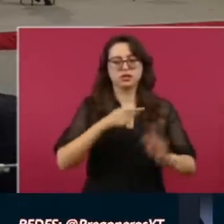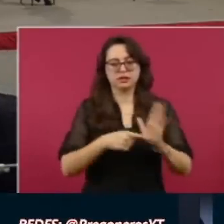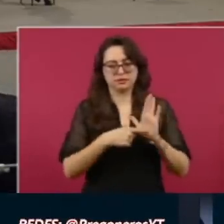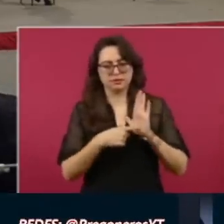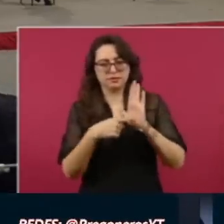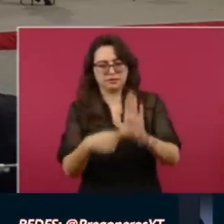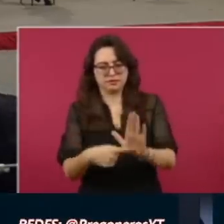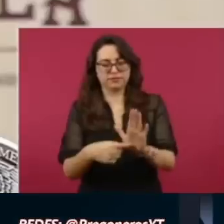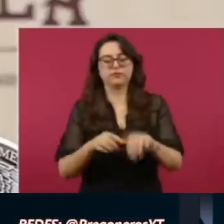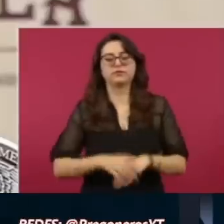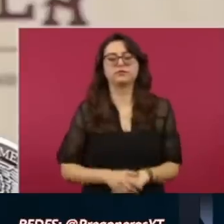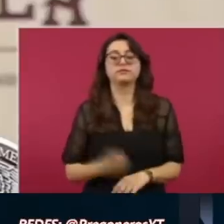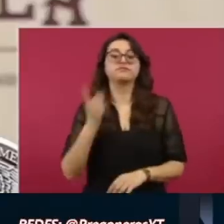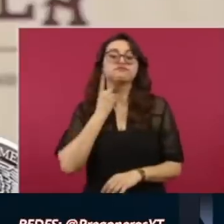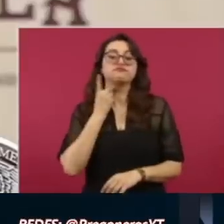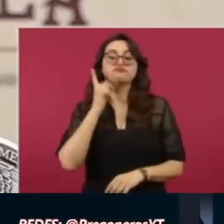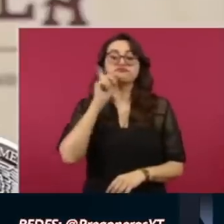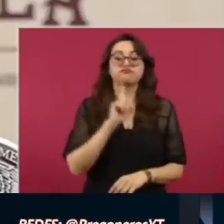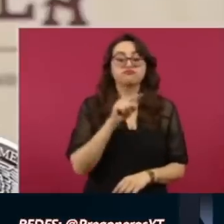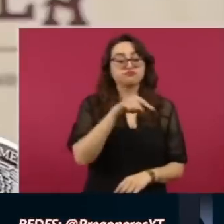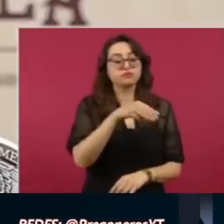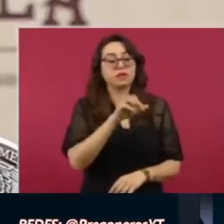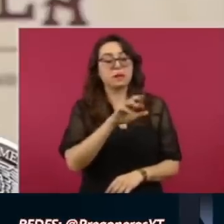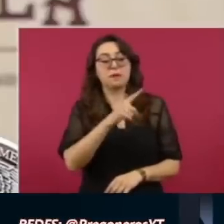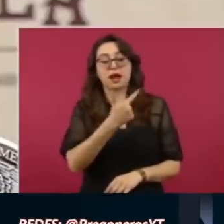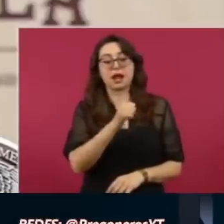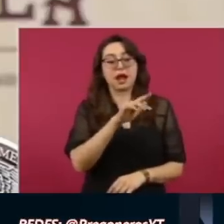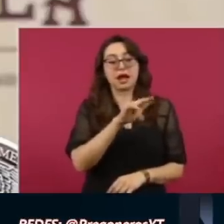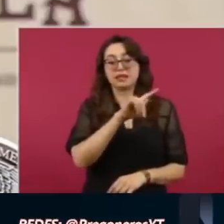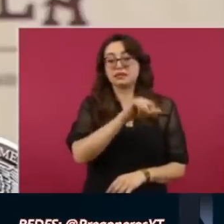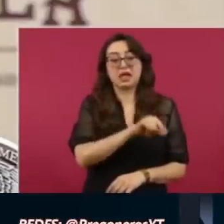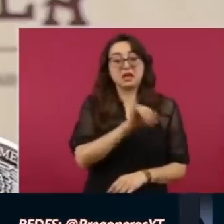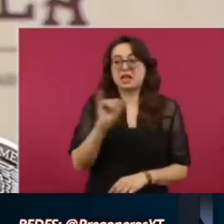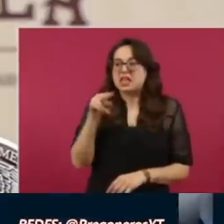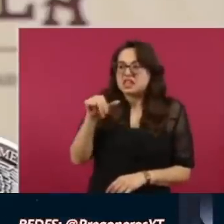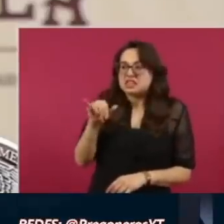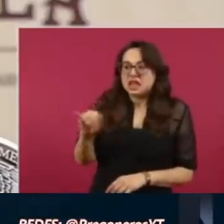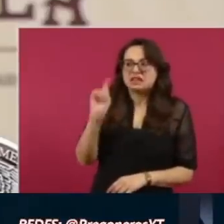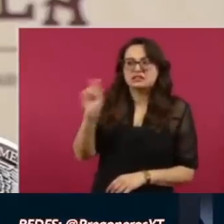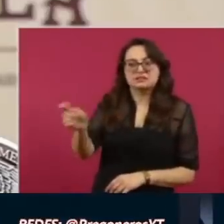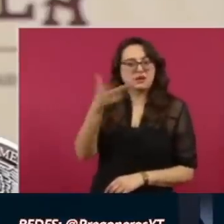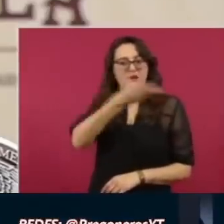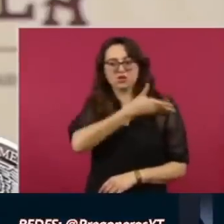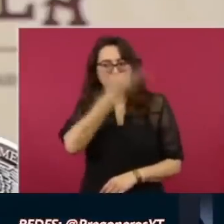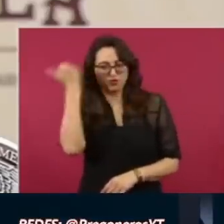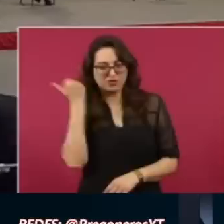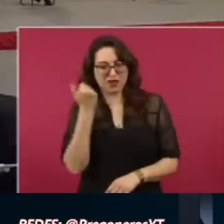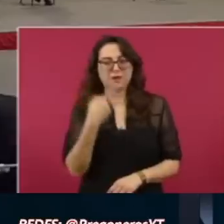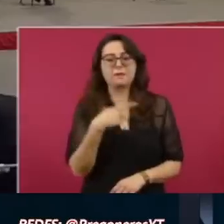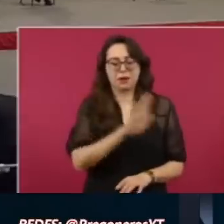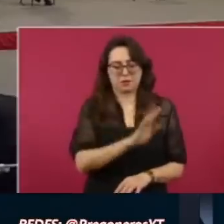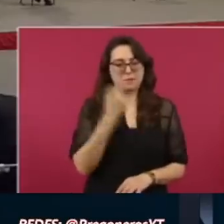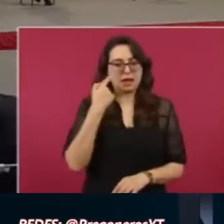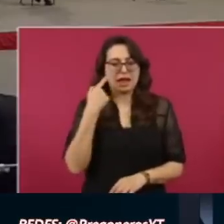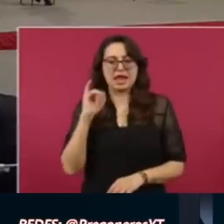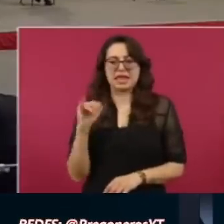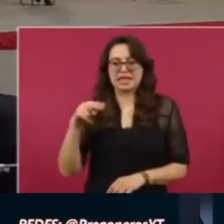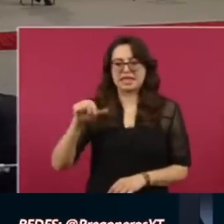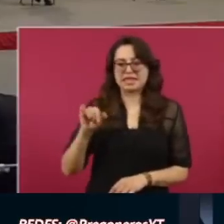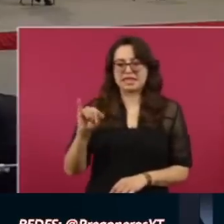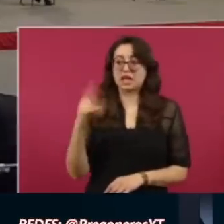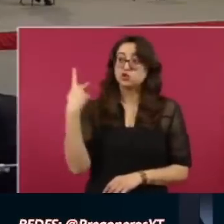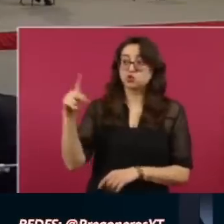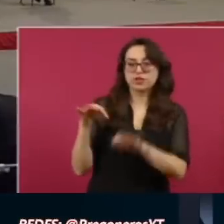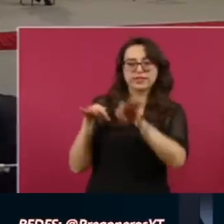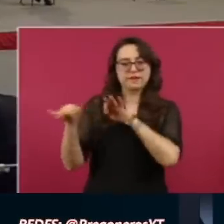dijo la diputada del pan margarita zavala vamos a decirles cuáles son las verdaderas atribuciones del